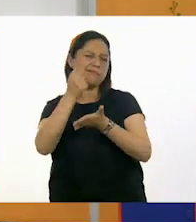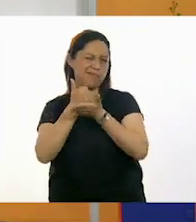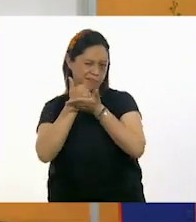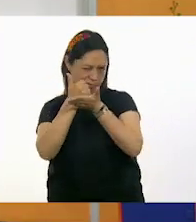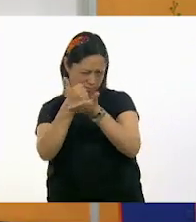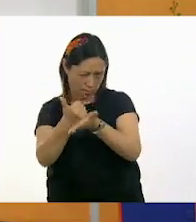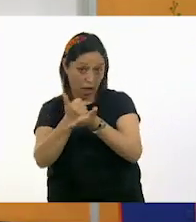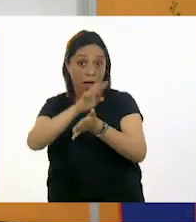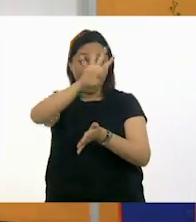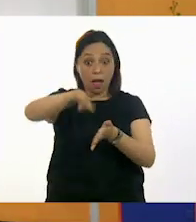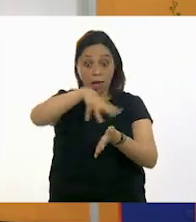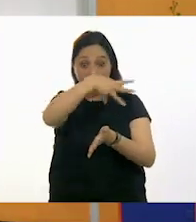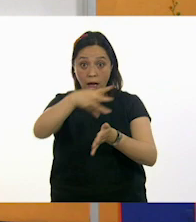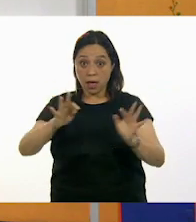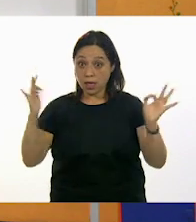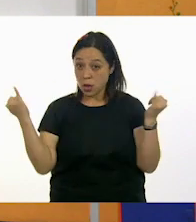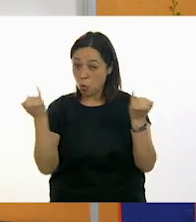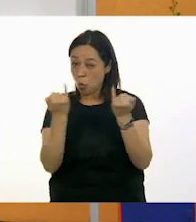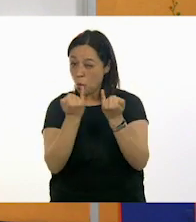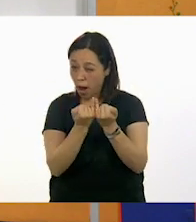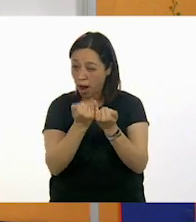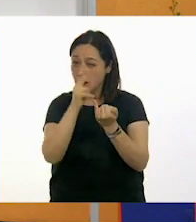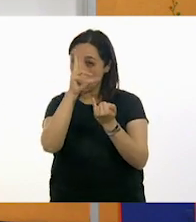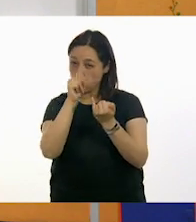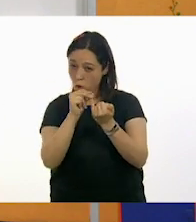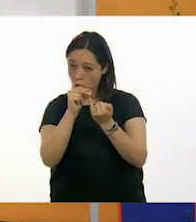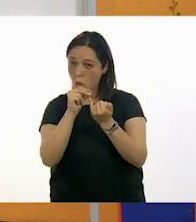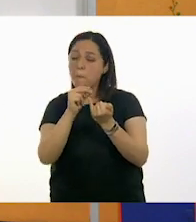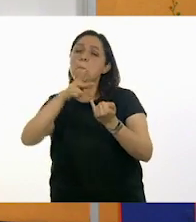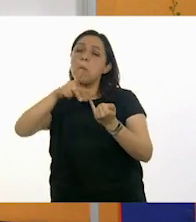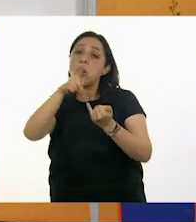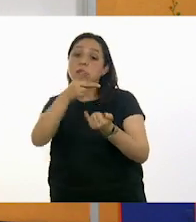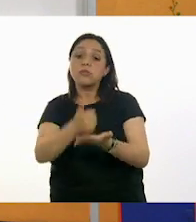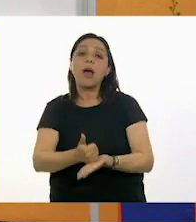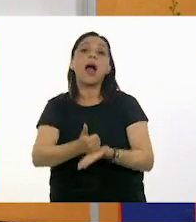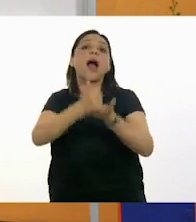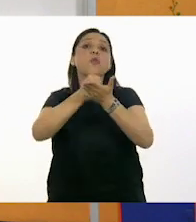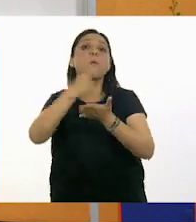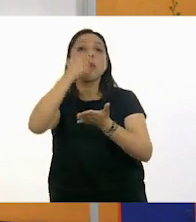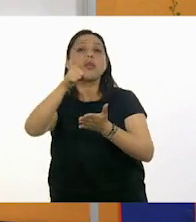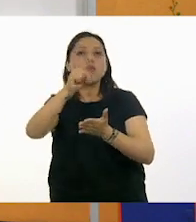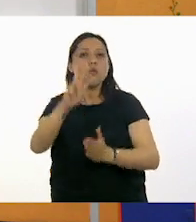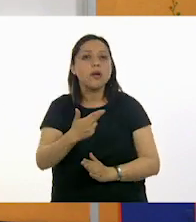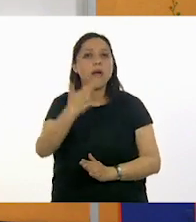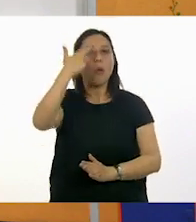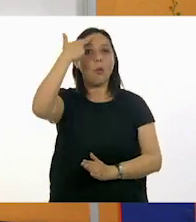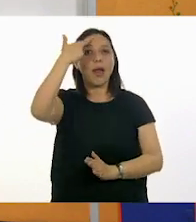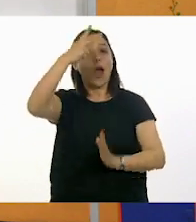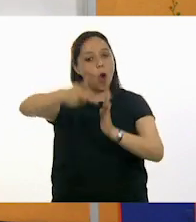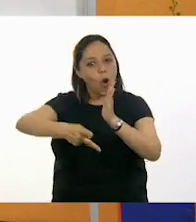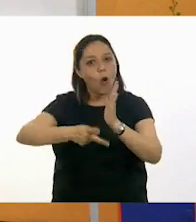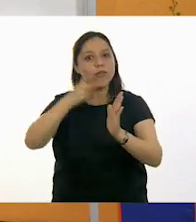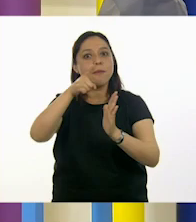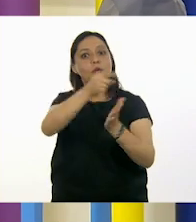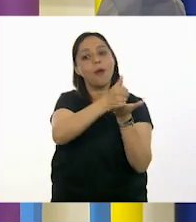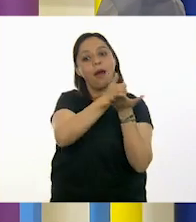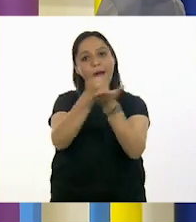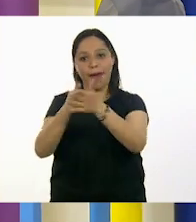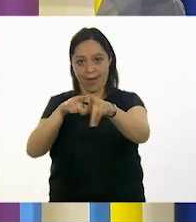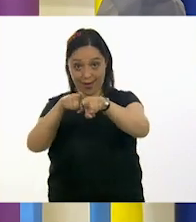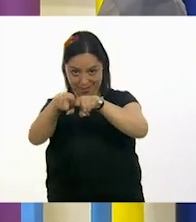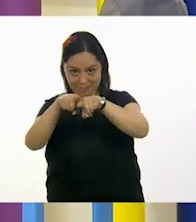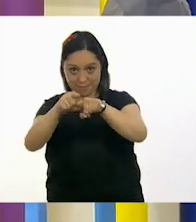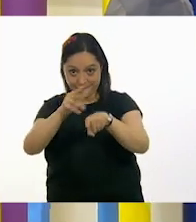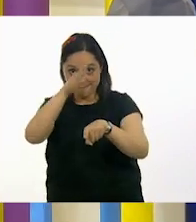es la misma tabla que tenías la duda, pero esto te va a servir para volver a recordar cómo realizarla y así ayudarle a tu hermana a resolverla. Perfecto. Y